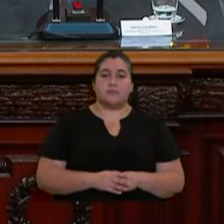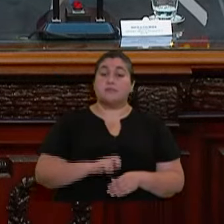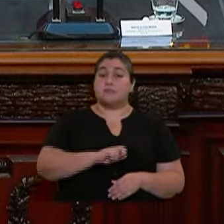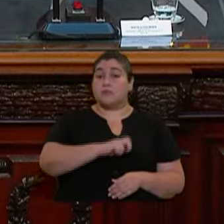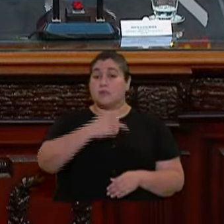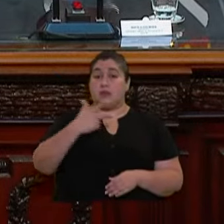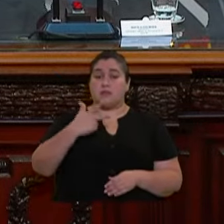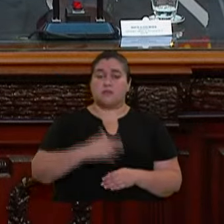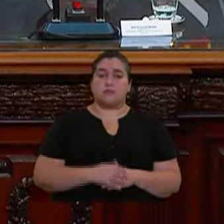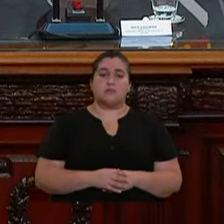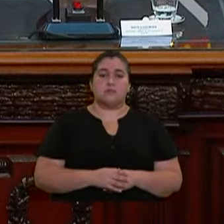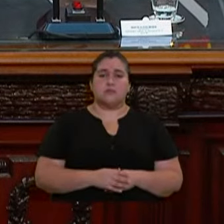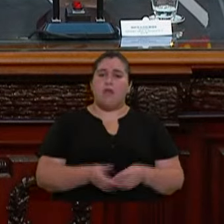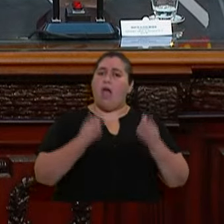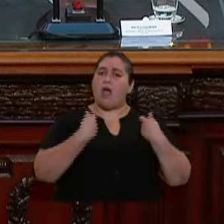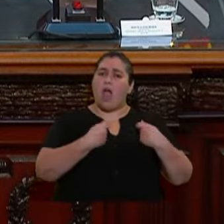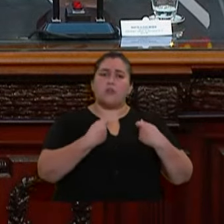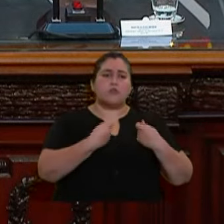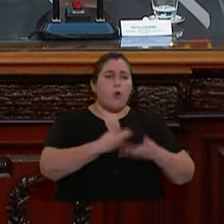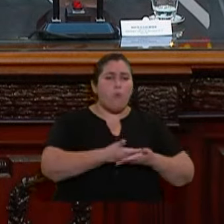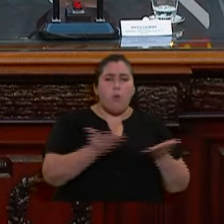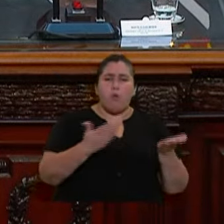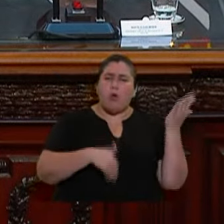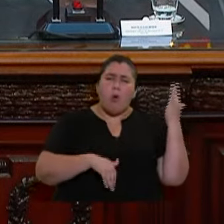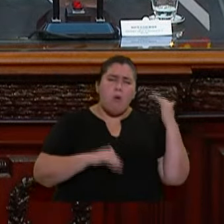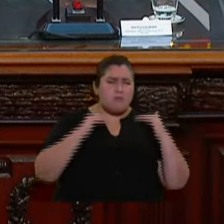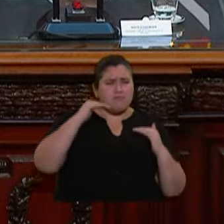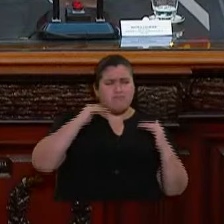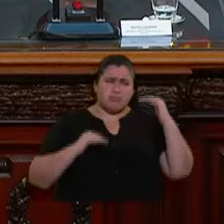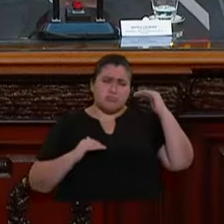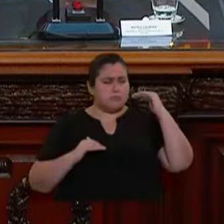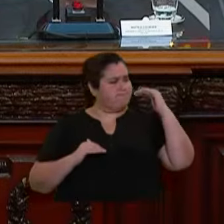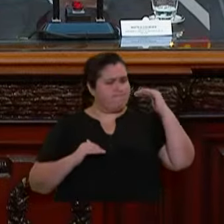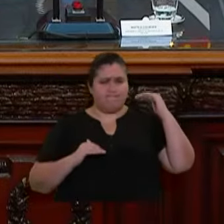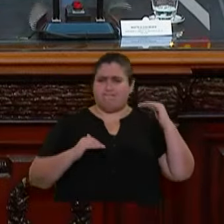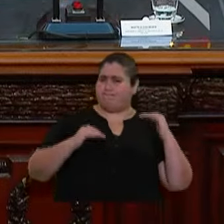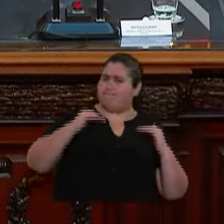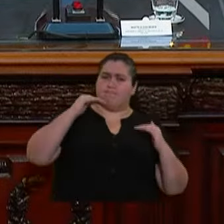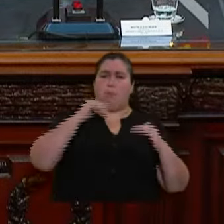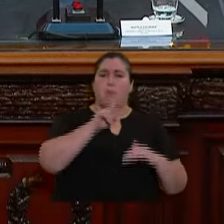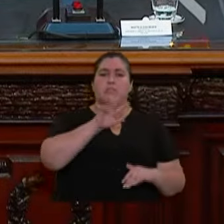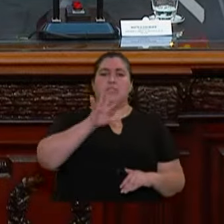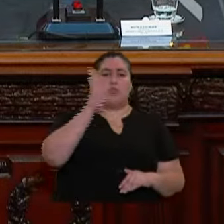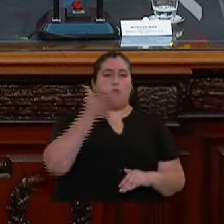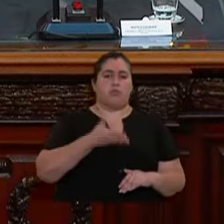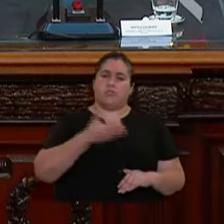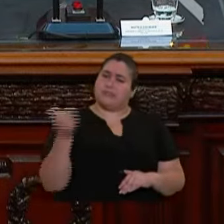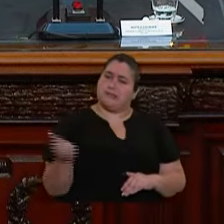3. La reducción del gasto público a niveles históricos en torno al 25% del PIB.